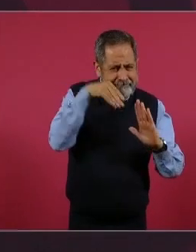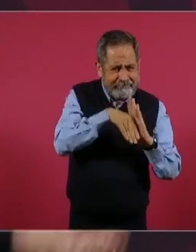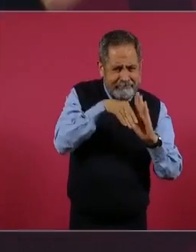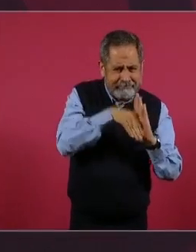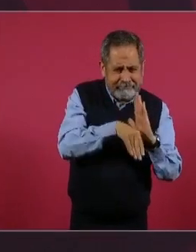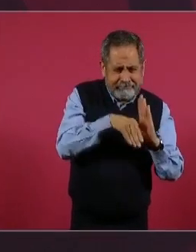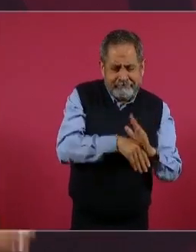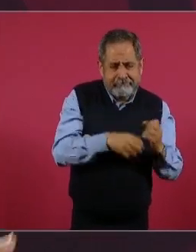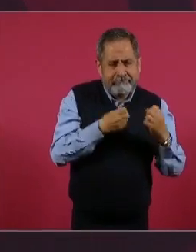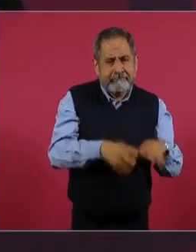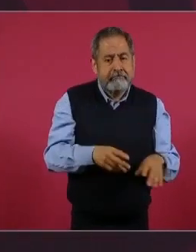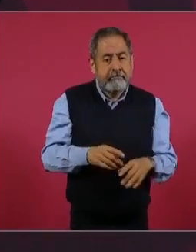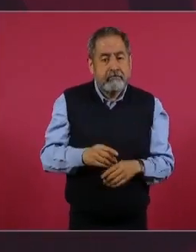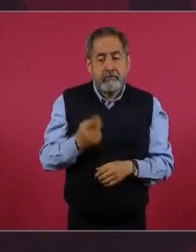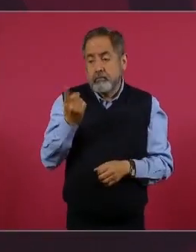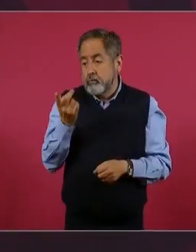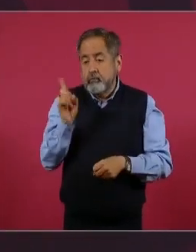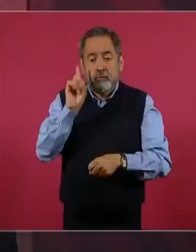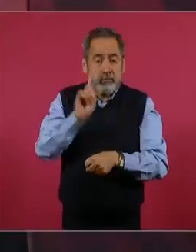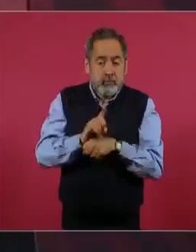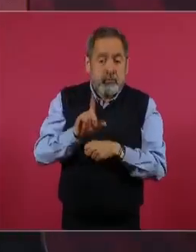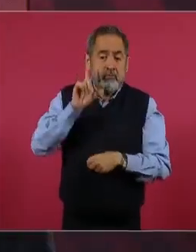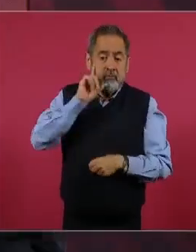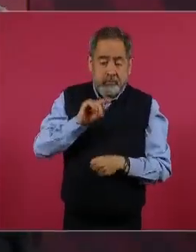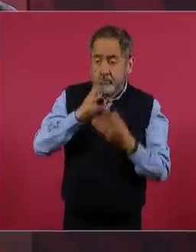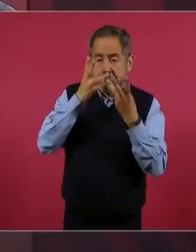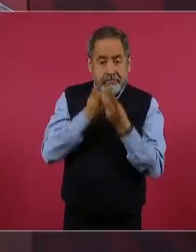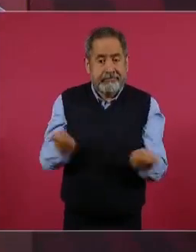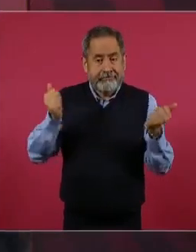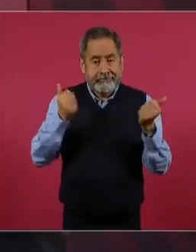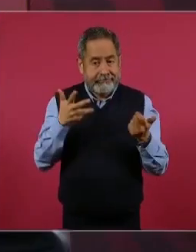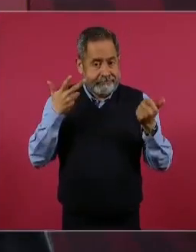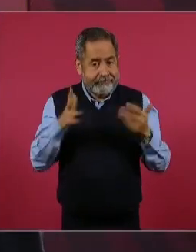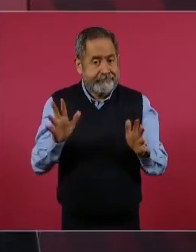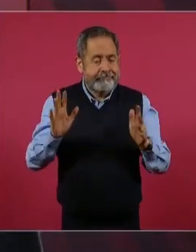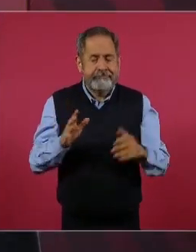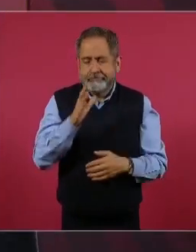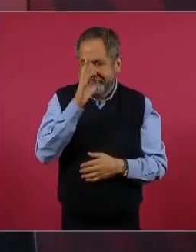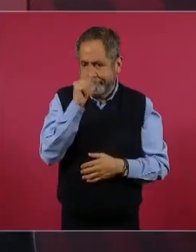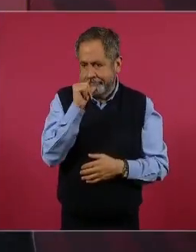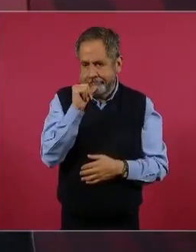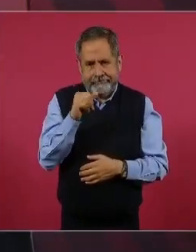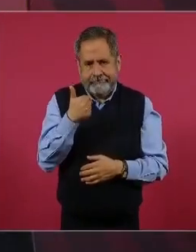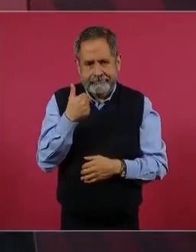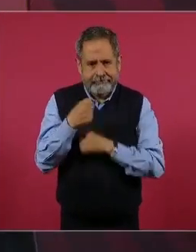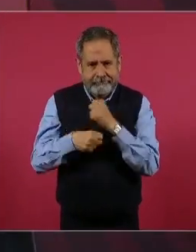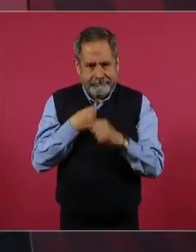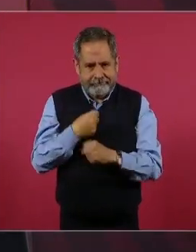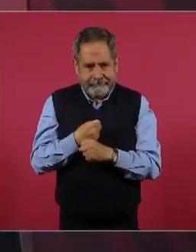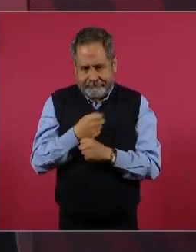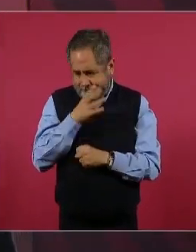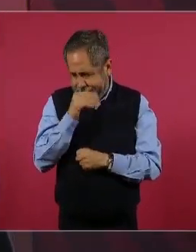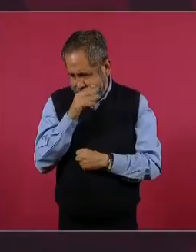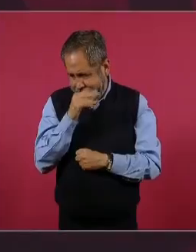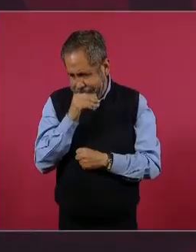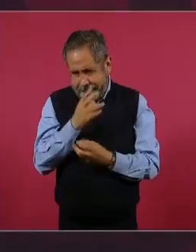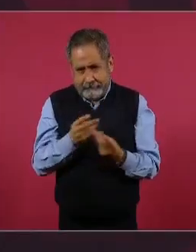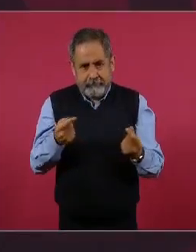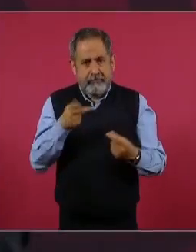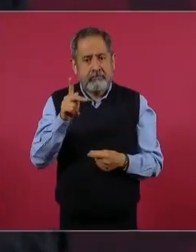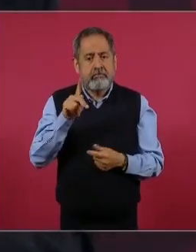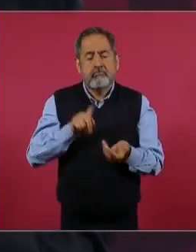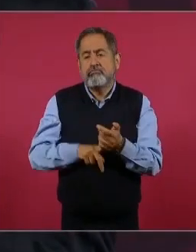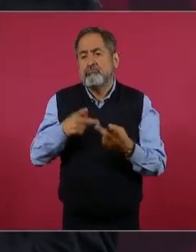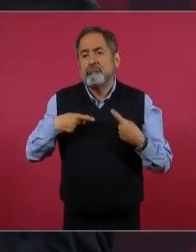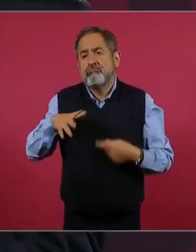Entonces no se puede resolver en 6 años. Pero qué inteligente el